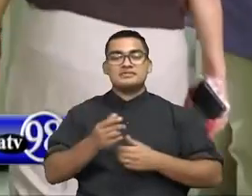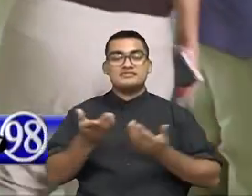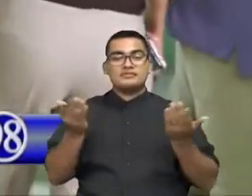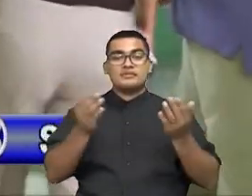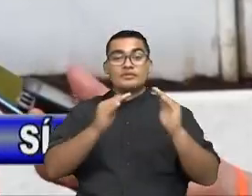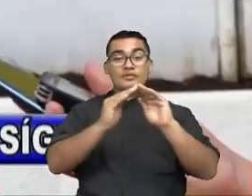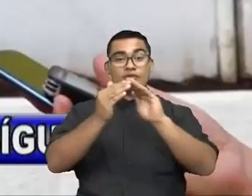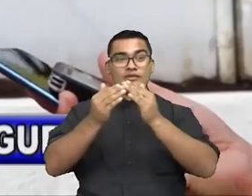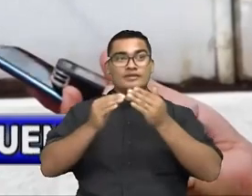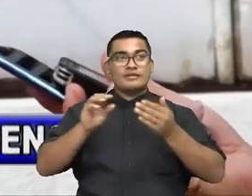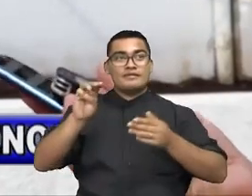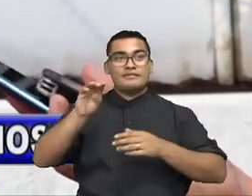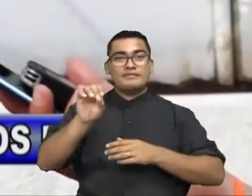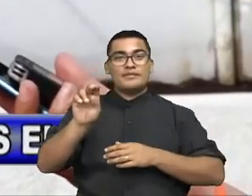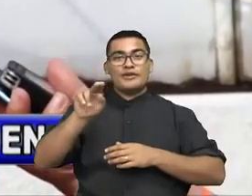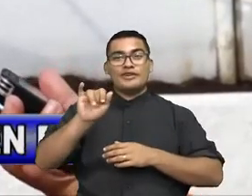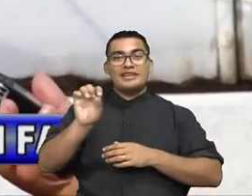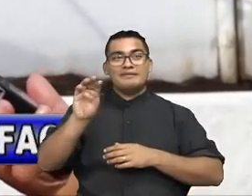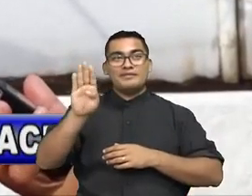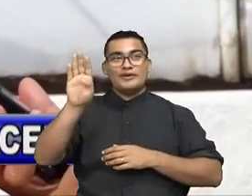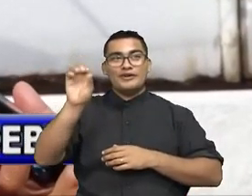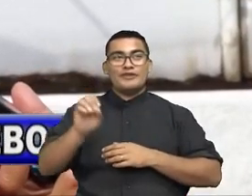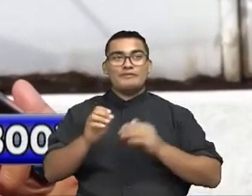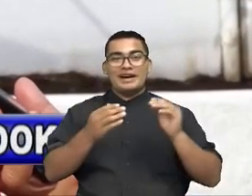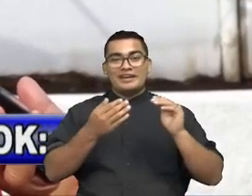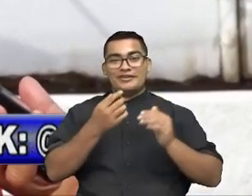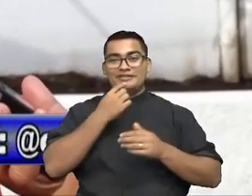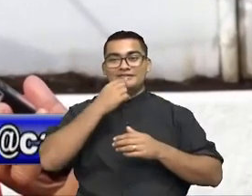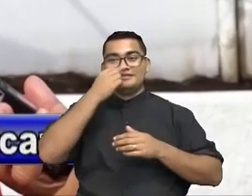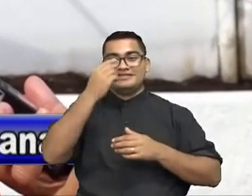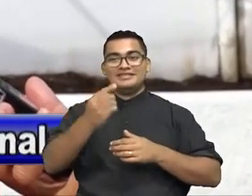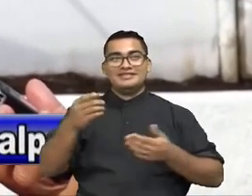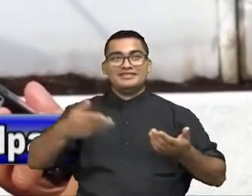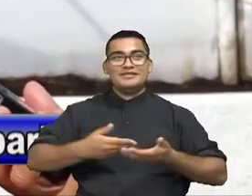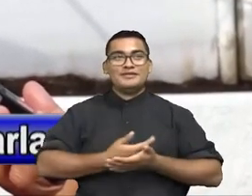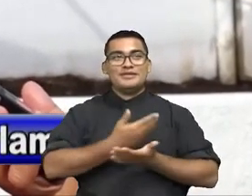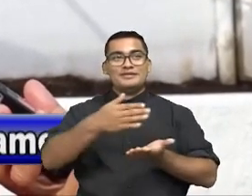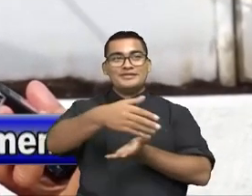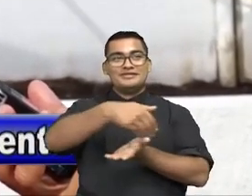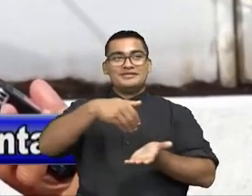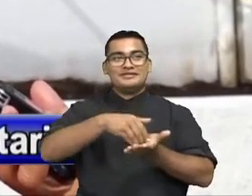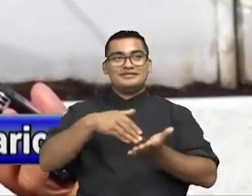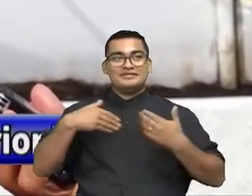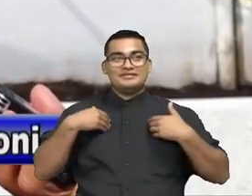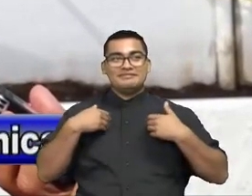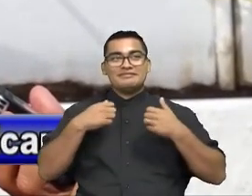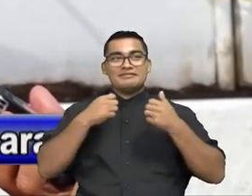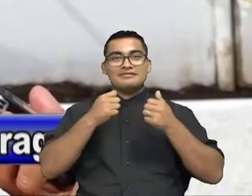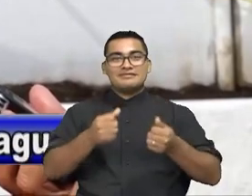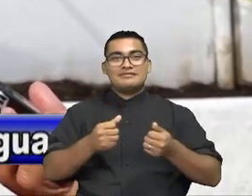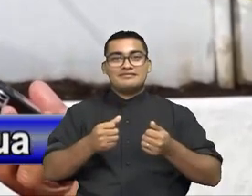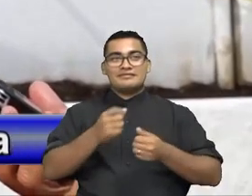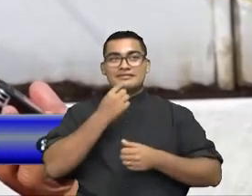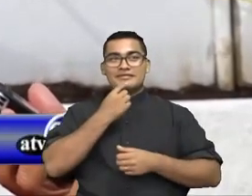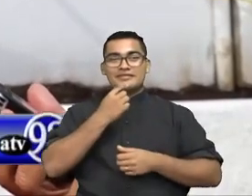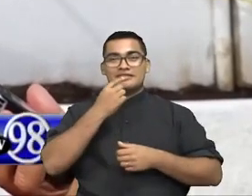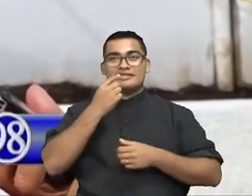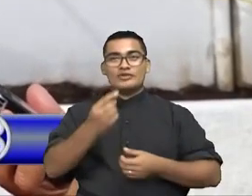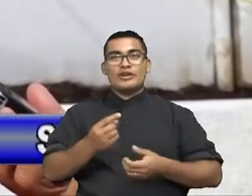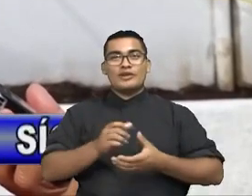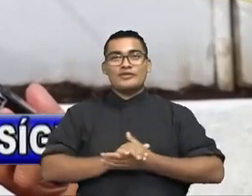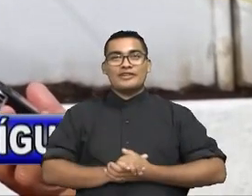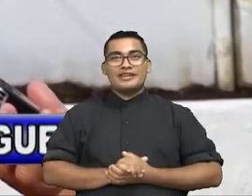comunidad indígena de Monimbó, los cuales van a tener un servicio de mejor calidad en cuanto a su